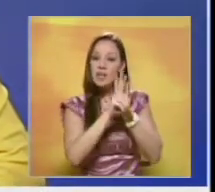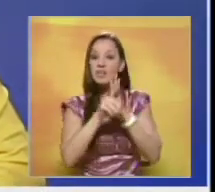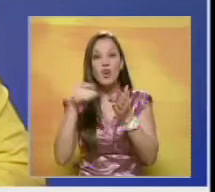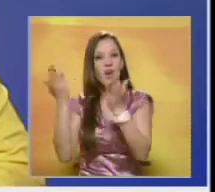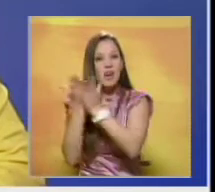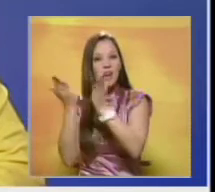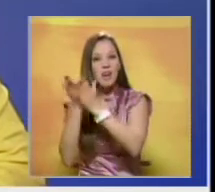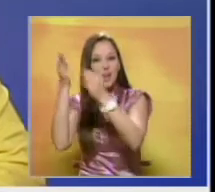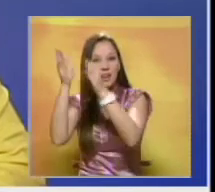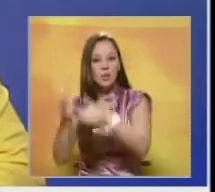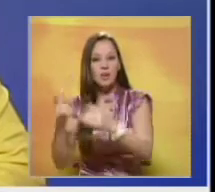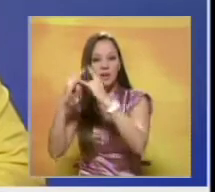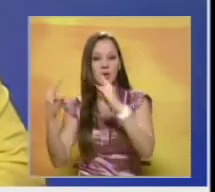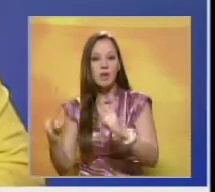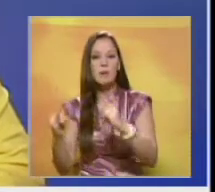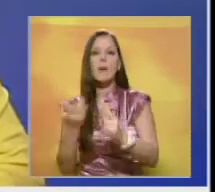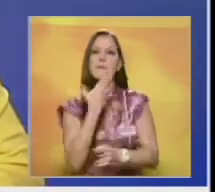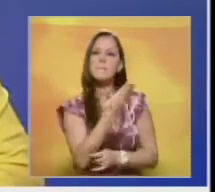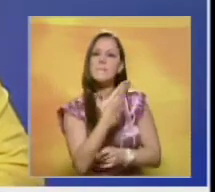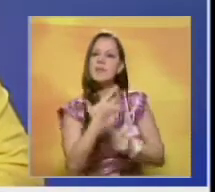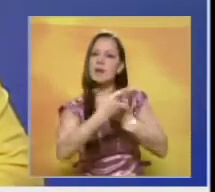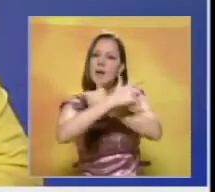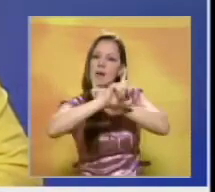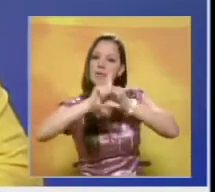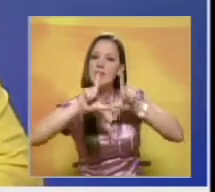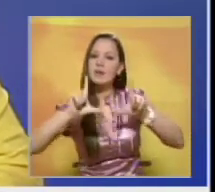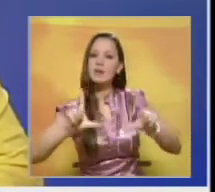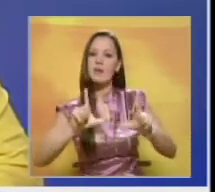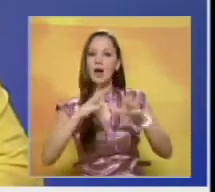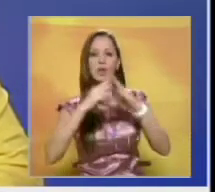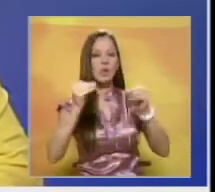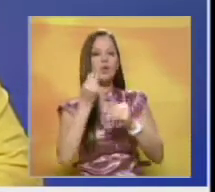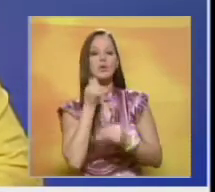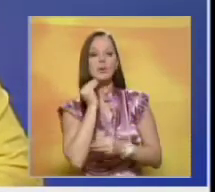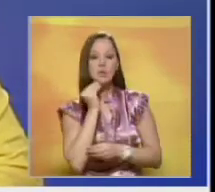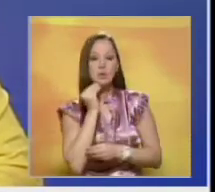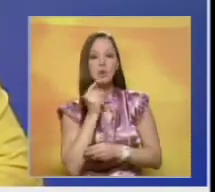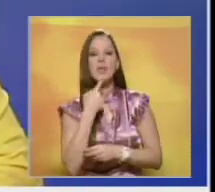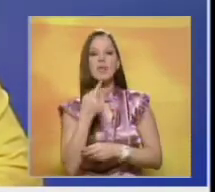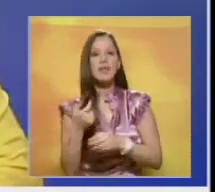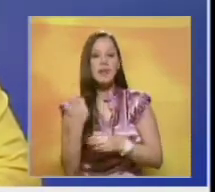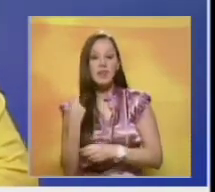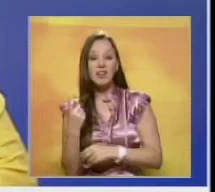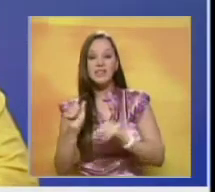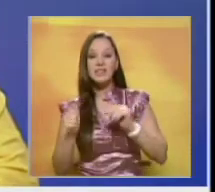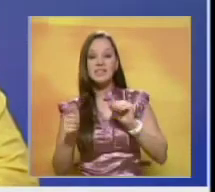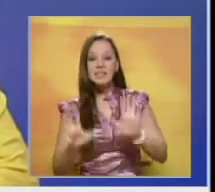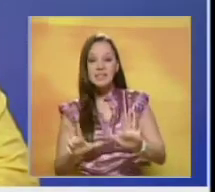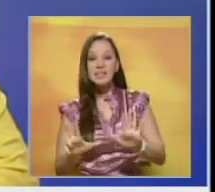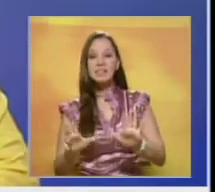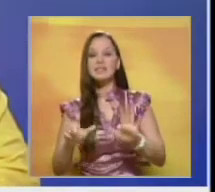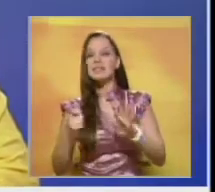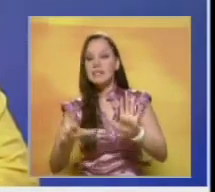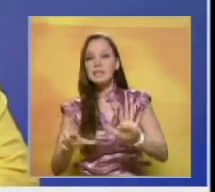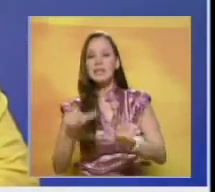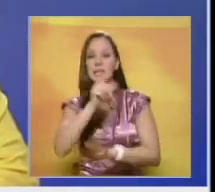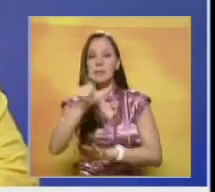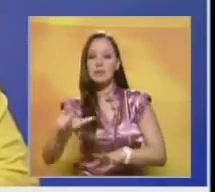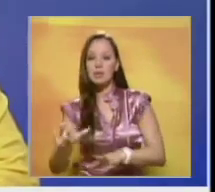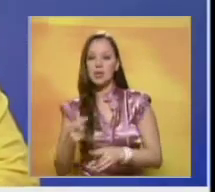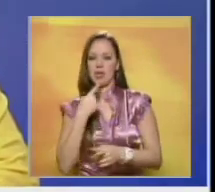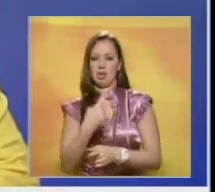Exigen libertad plena para todos. Destacan que hay contradicciones sobre los 17 que quedaron detenidos y sobre el supuesto tráfico de